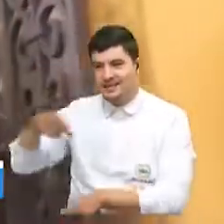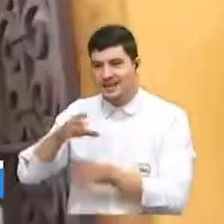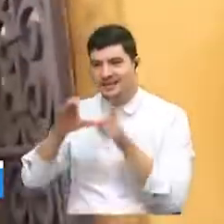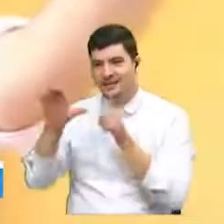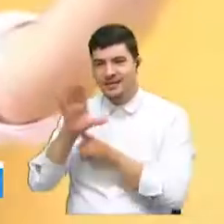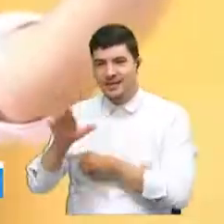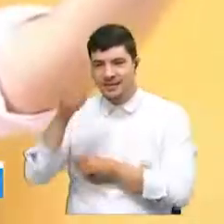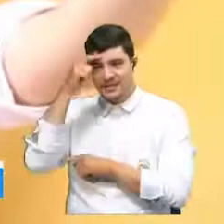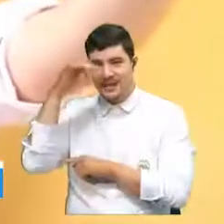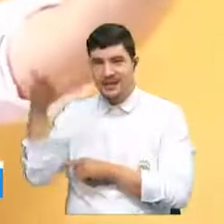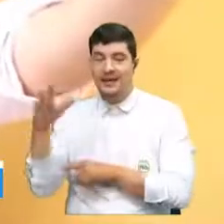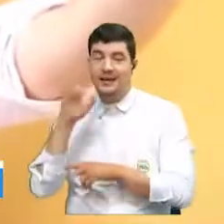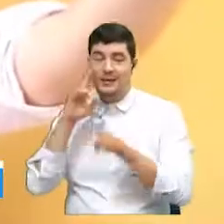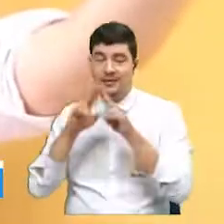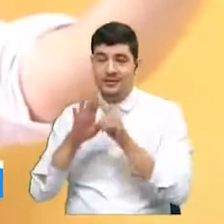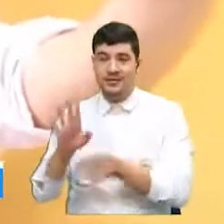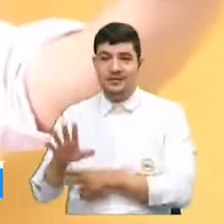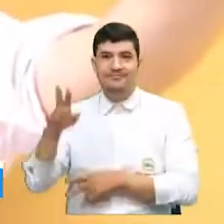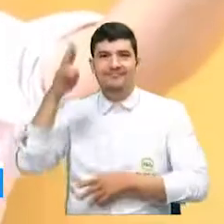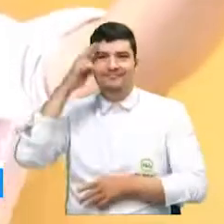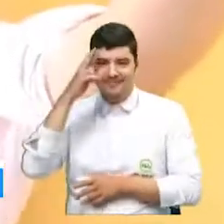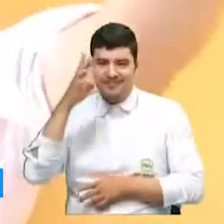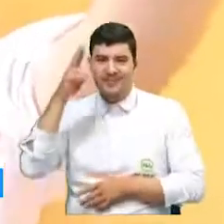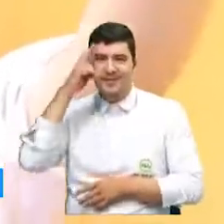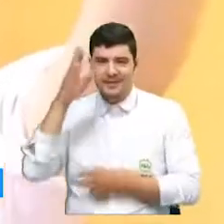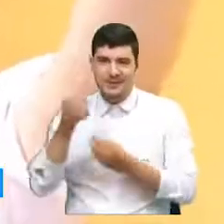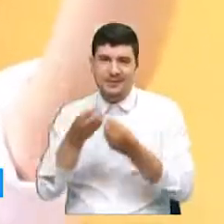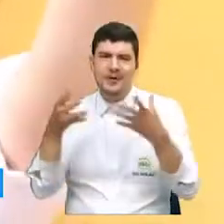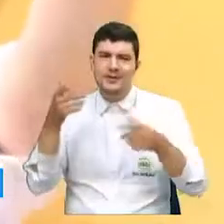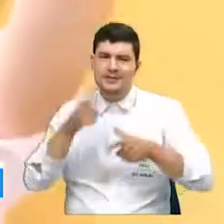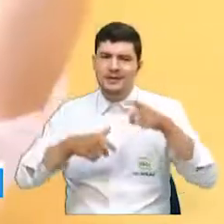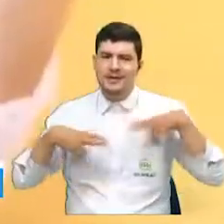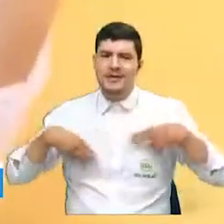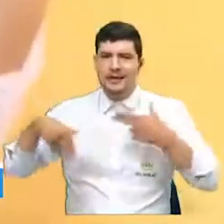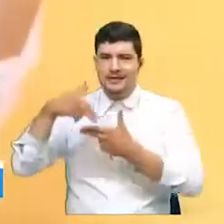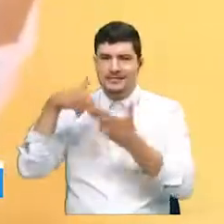Conocerlas es otra de las razones por las que miles de turistas llegan a la ciudad.